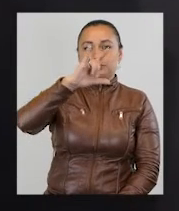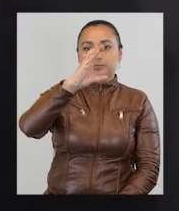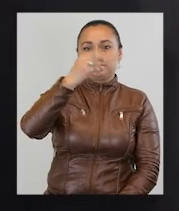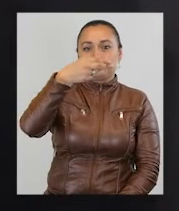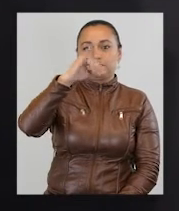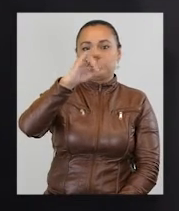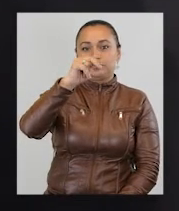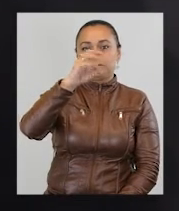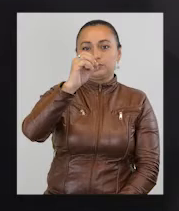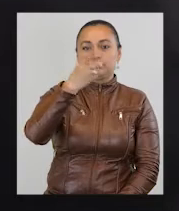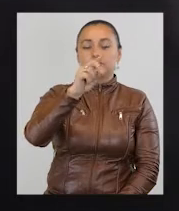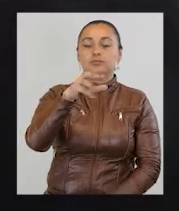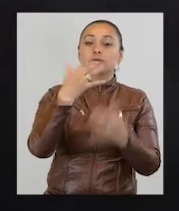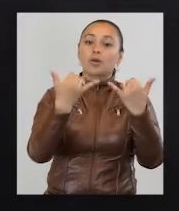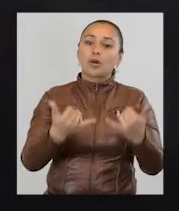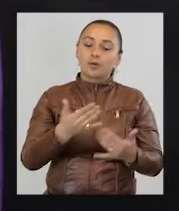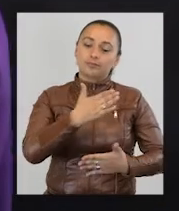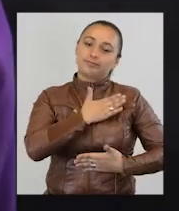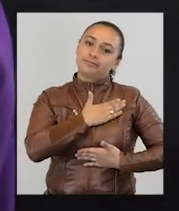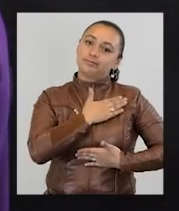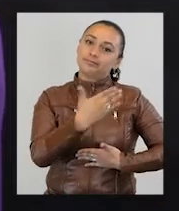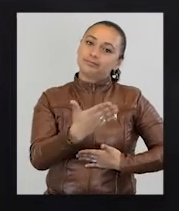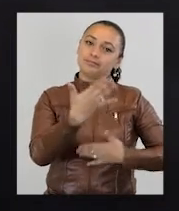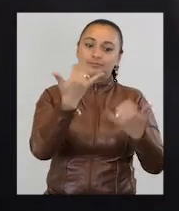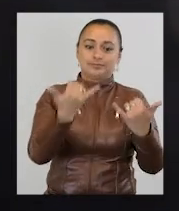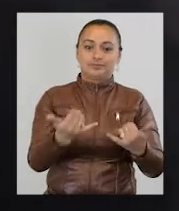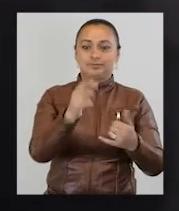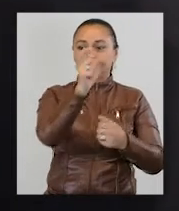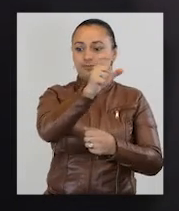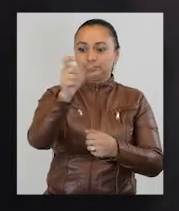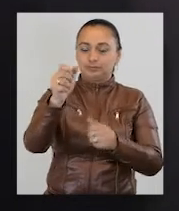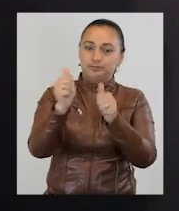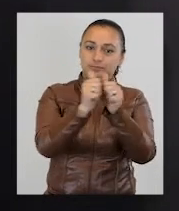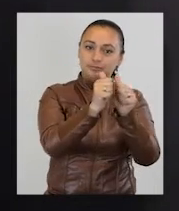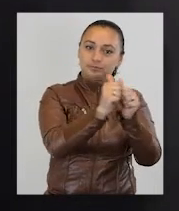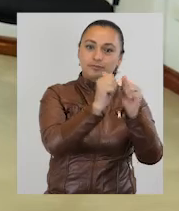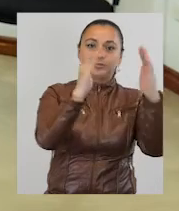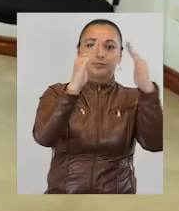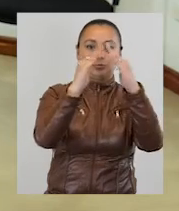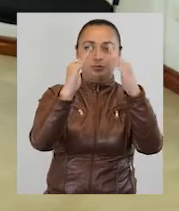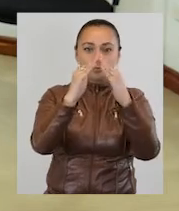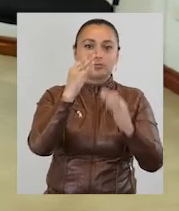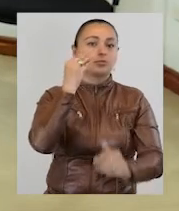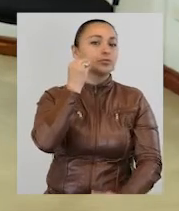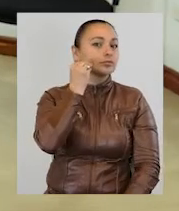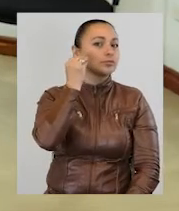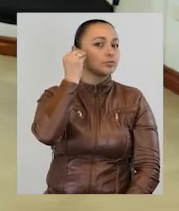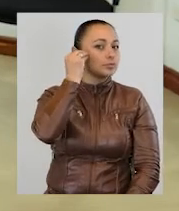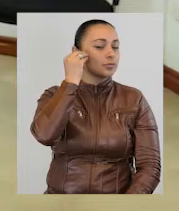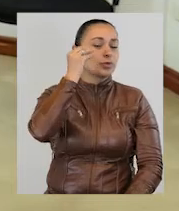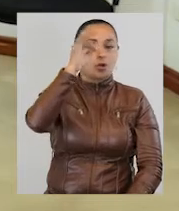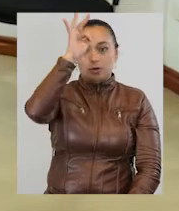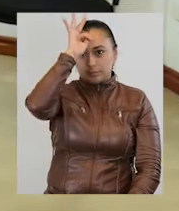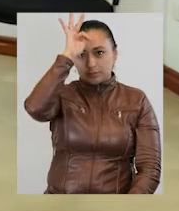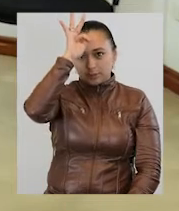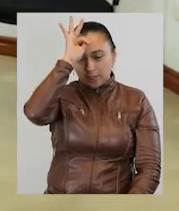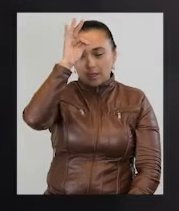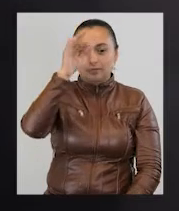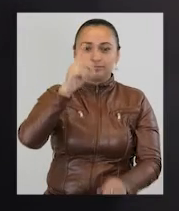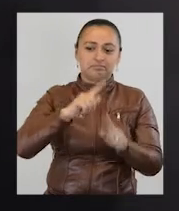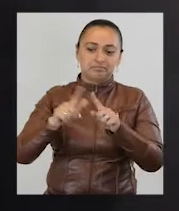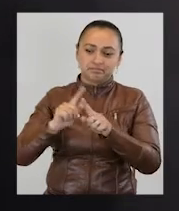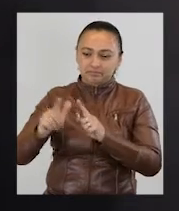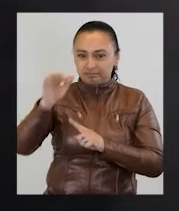a todas y cada una de las personas que nos acompañan en sus casas, en sus hogares, en los hospitales, en